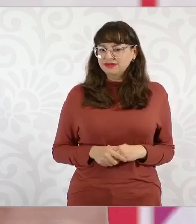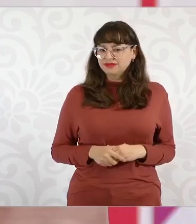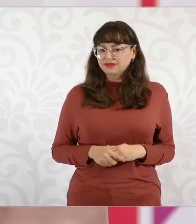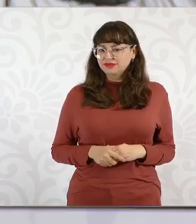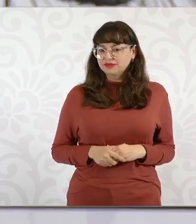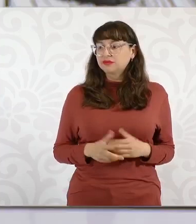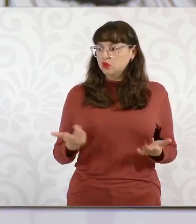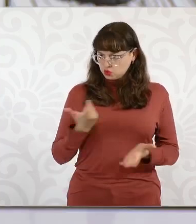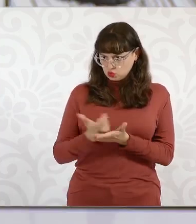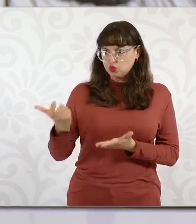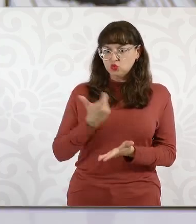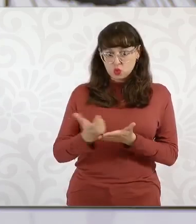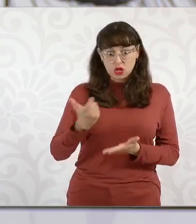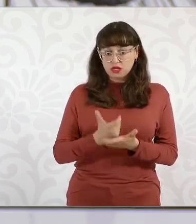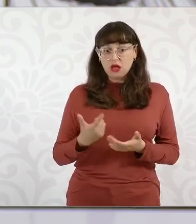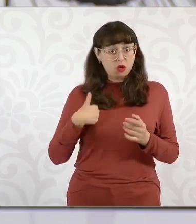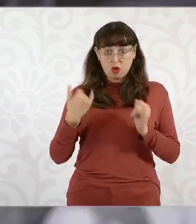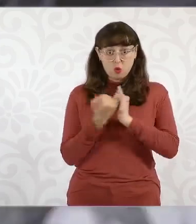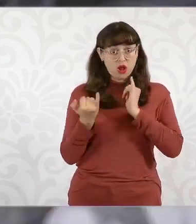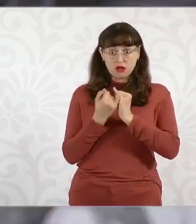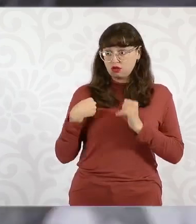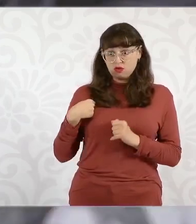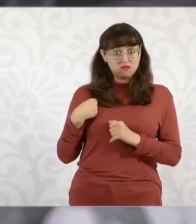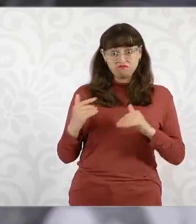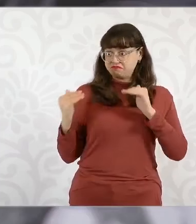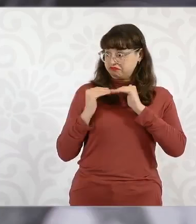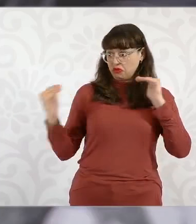Tienen un buen salario, tienen el salario de la presidenta.